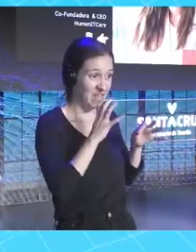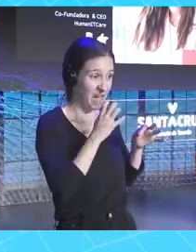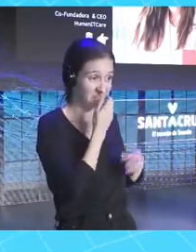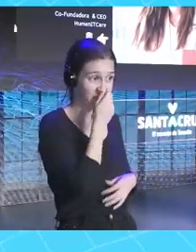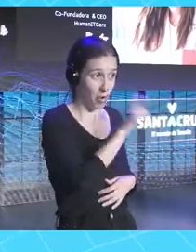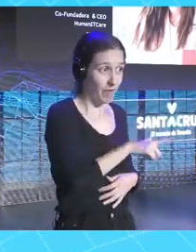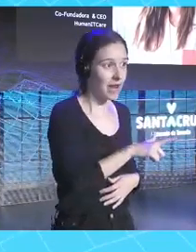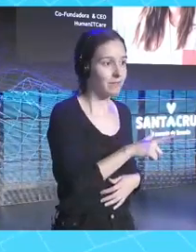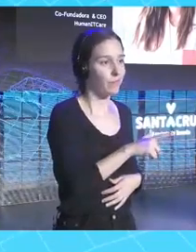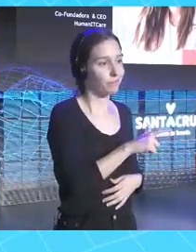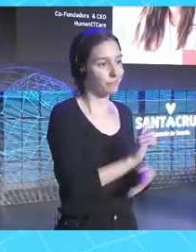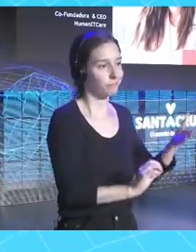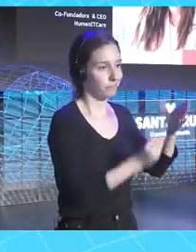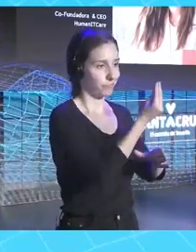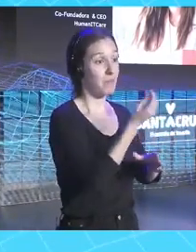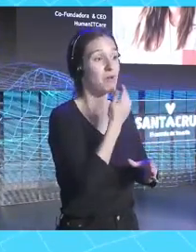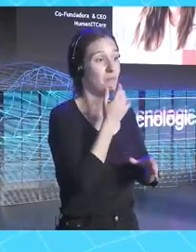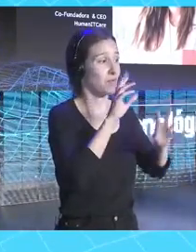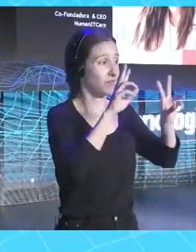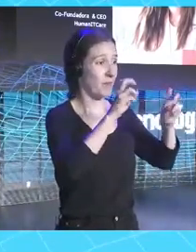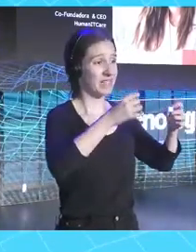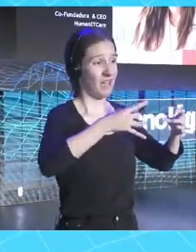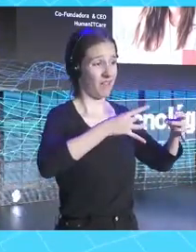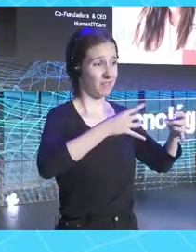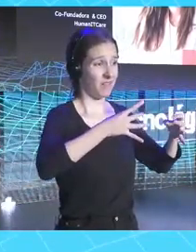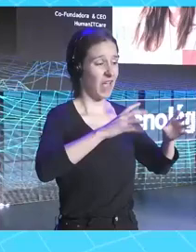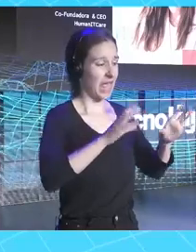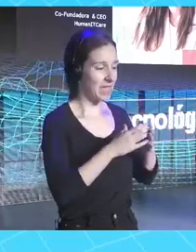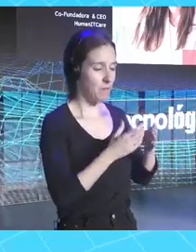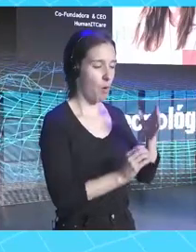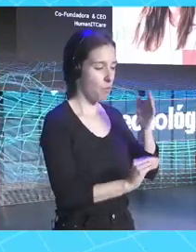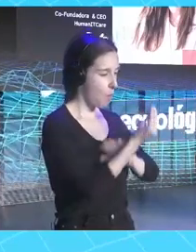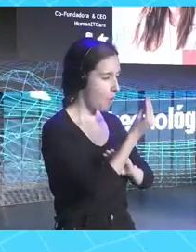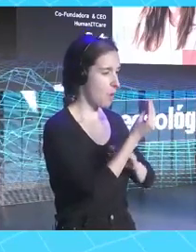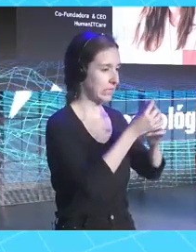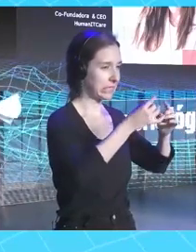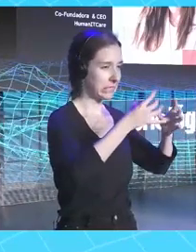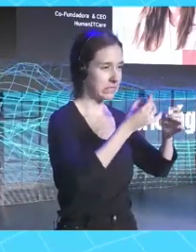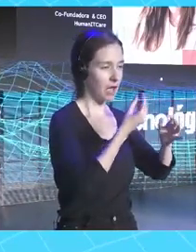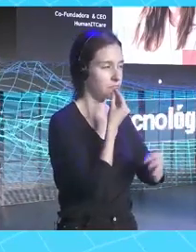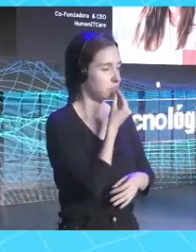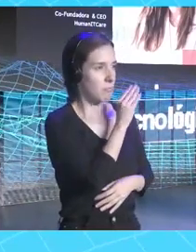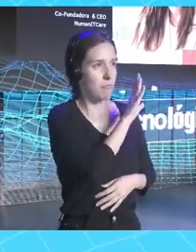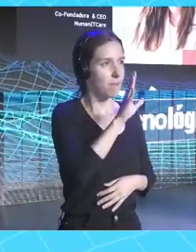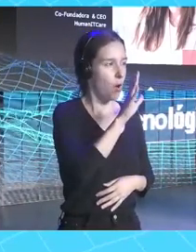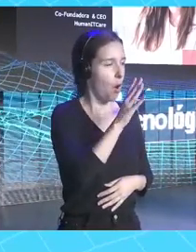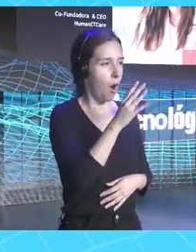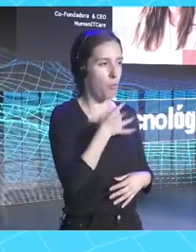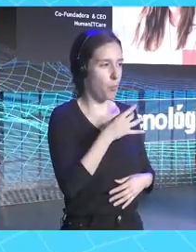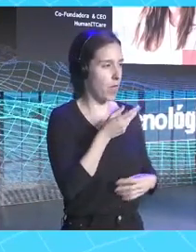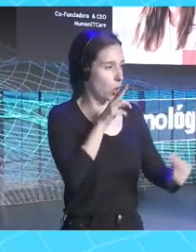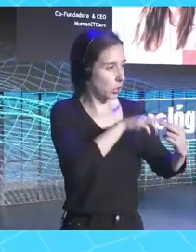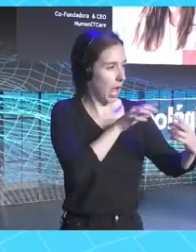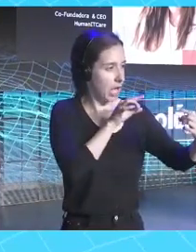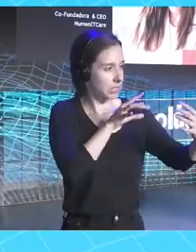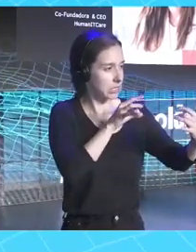del chat y vuelvo Porque para mí es como fue un esfuerzo muy grande el equipo lo montó con mucha ilusión producto tenía como el súper producto que de manera Supra instantánea se van a poder conectar